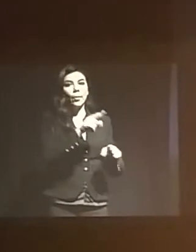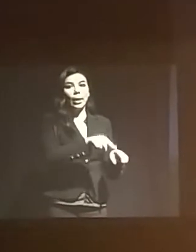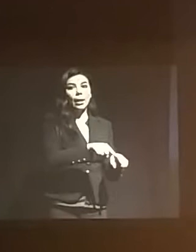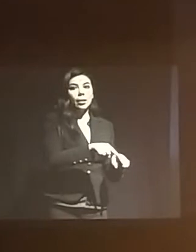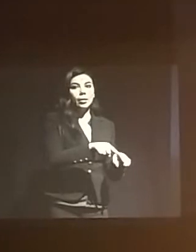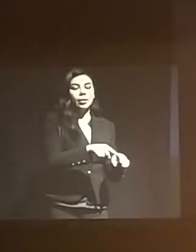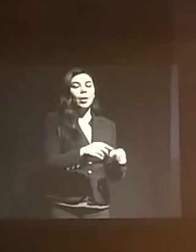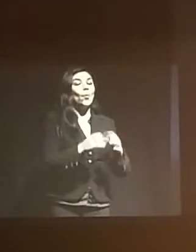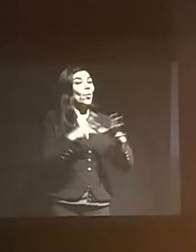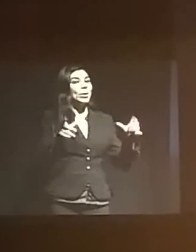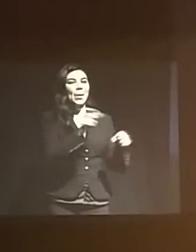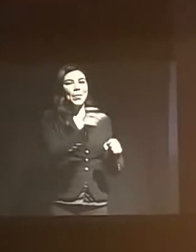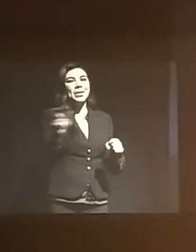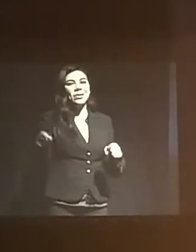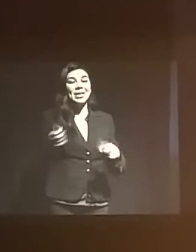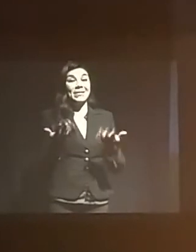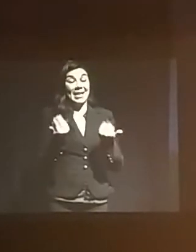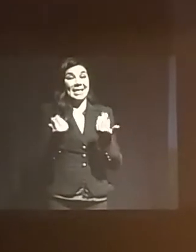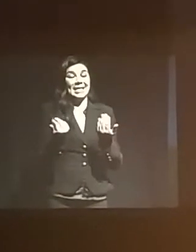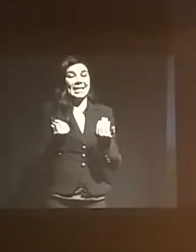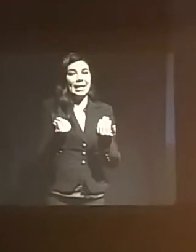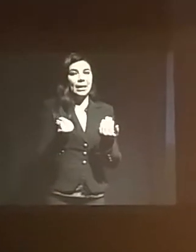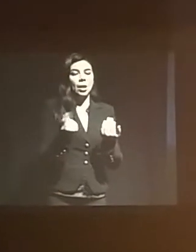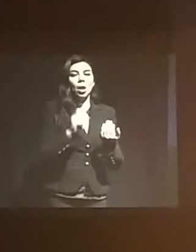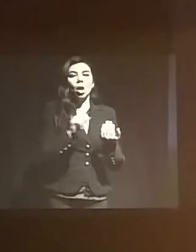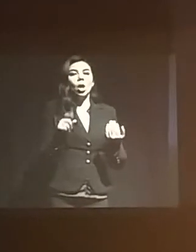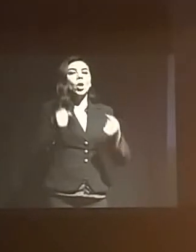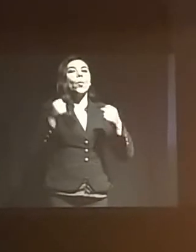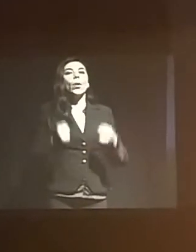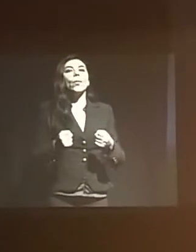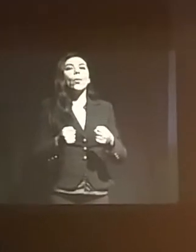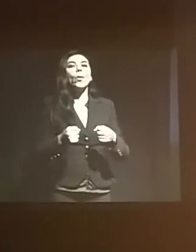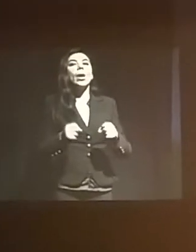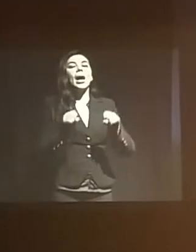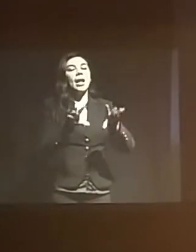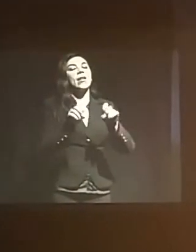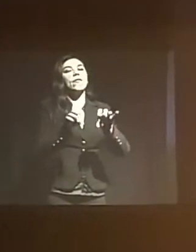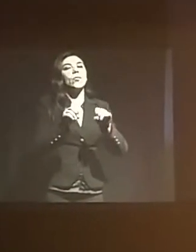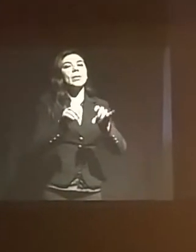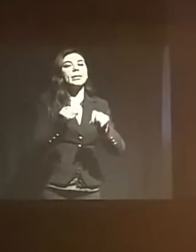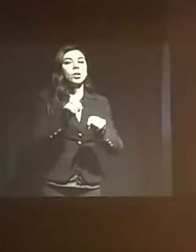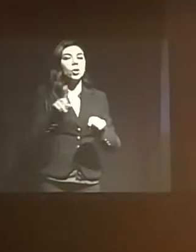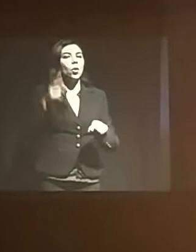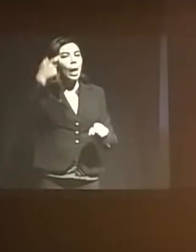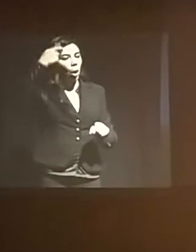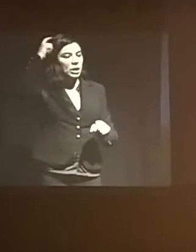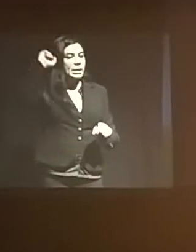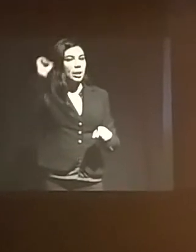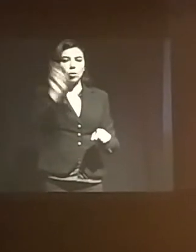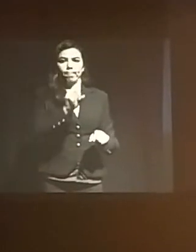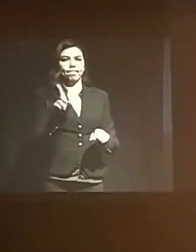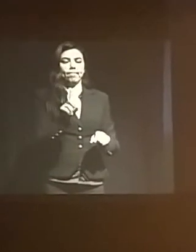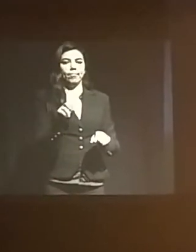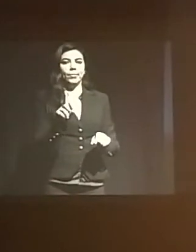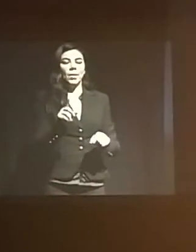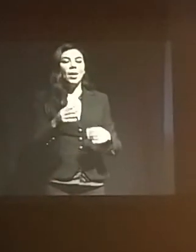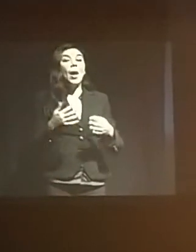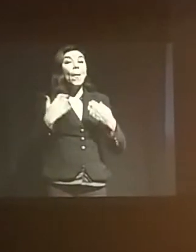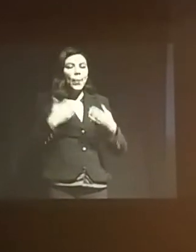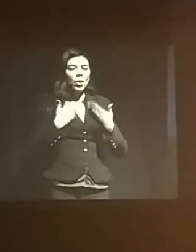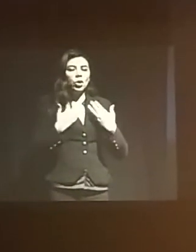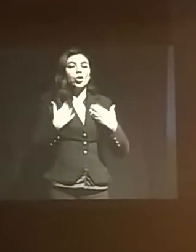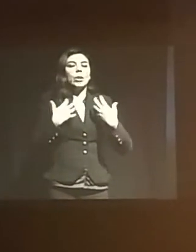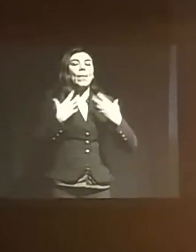mucha gente. Y en este momento no podemos dedicarnos a la formación y la concientización, eso es parte. Pero este traspaso